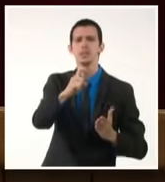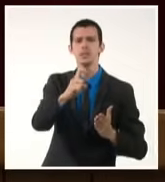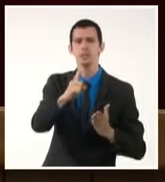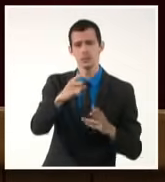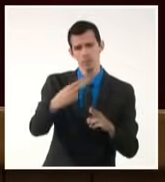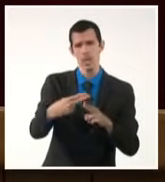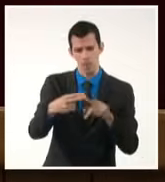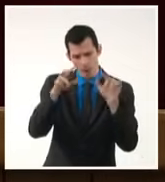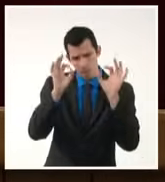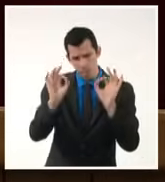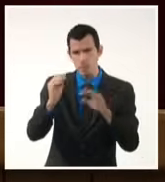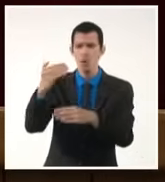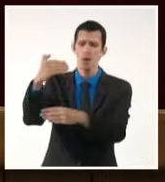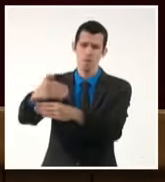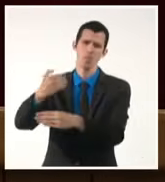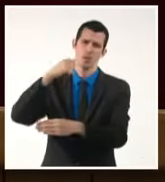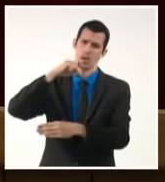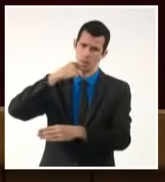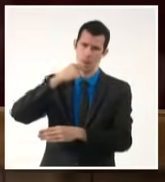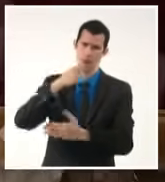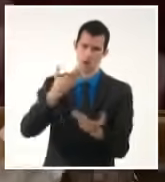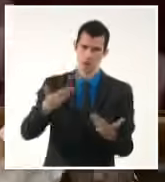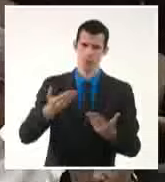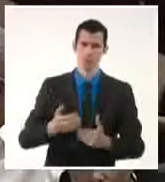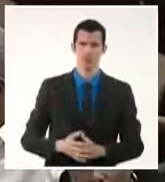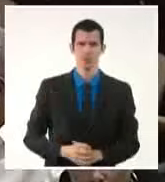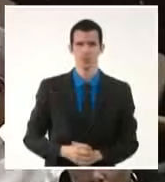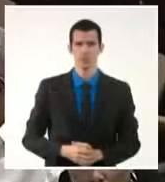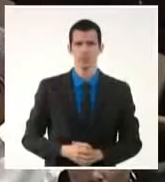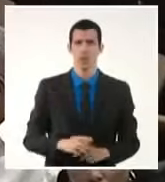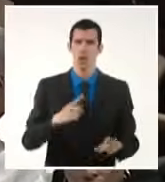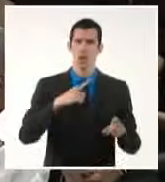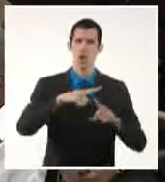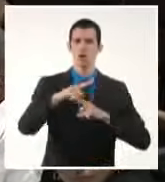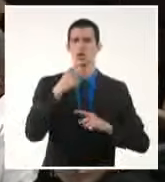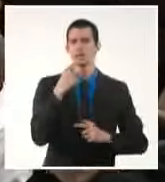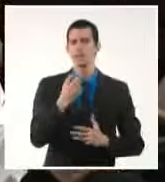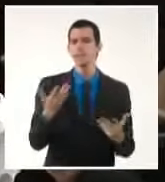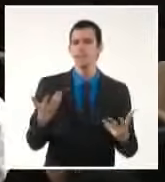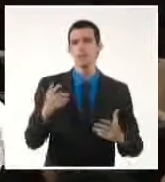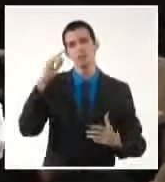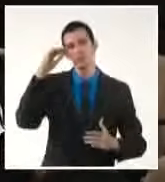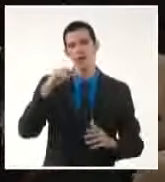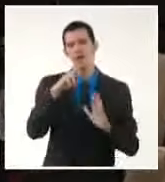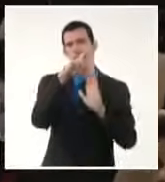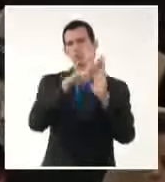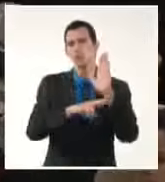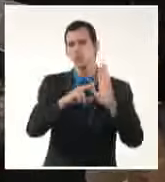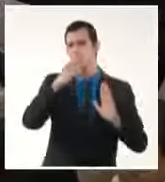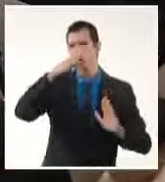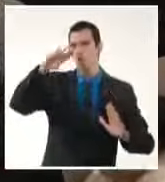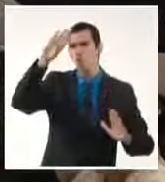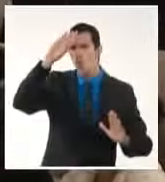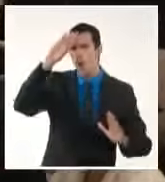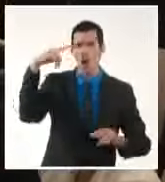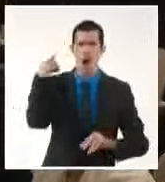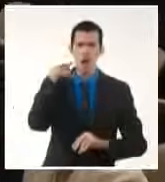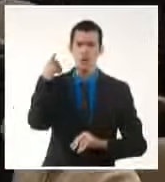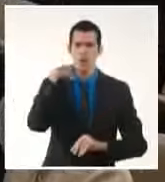respaldado mediante voto ante la Asamblea General de las Naciones Unidas la resolución cubana contra el